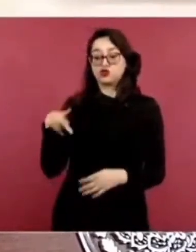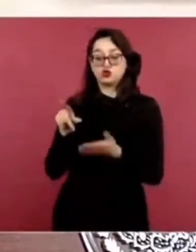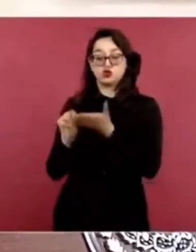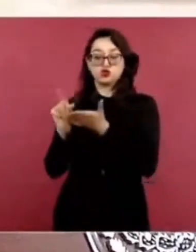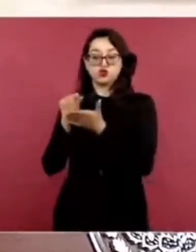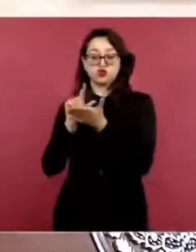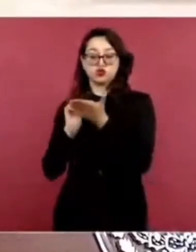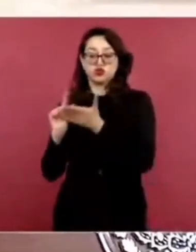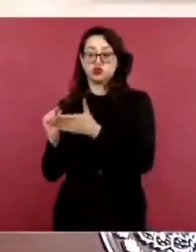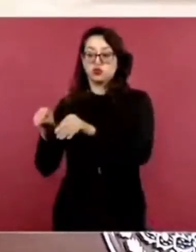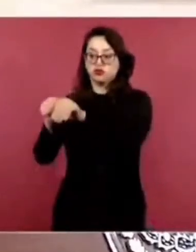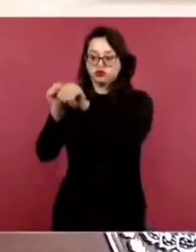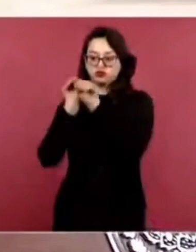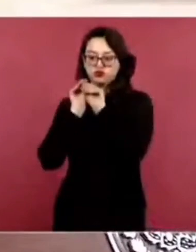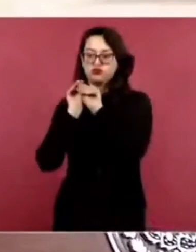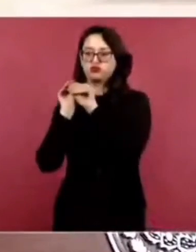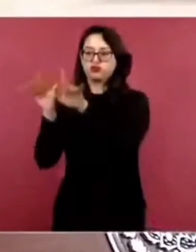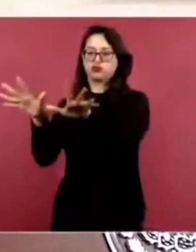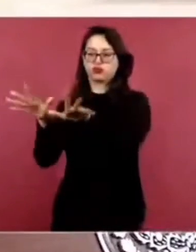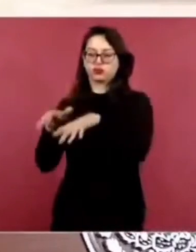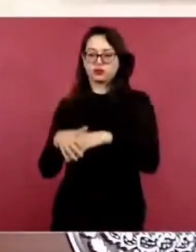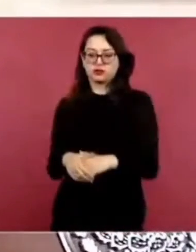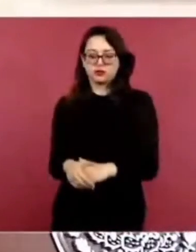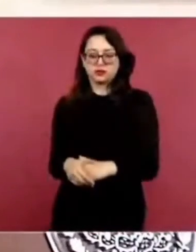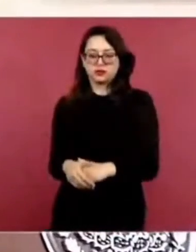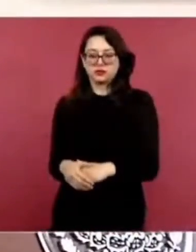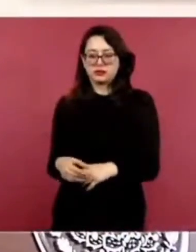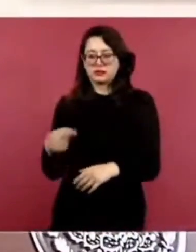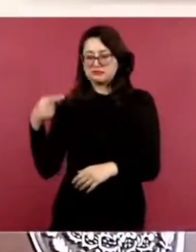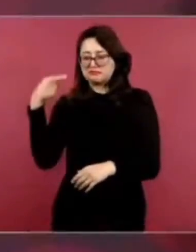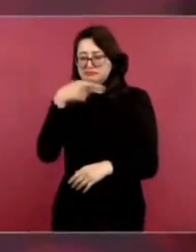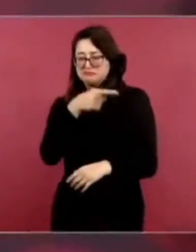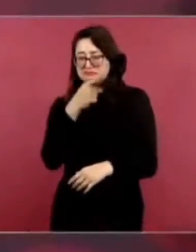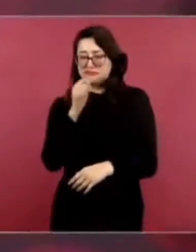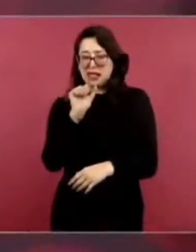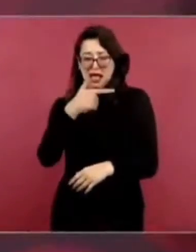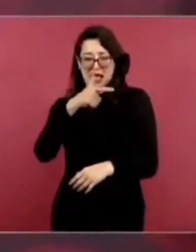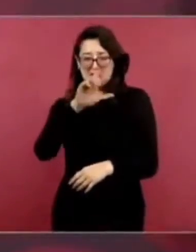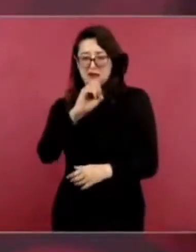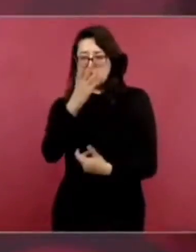que lo que yo proponía era irrealizable,